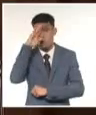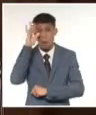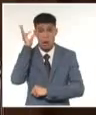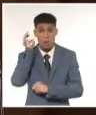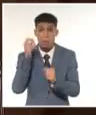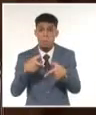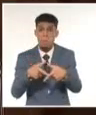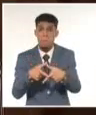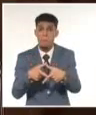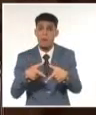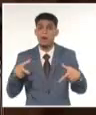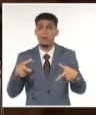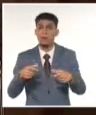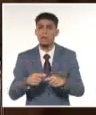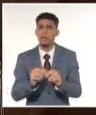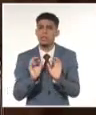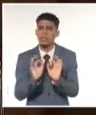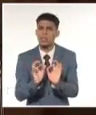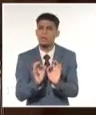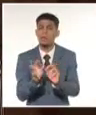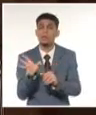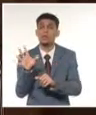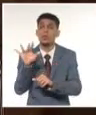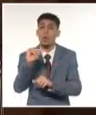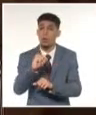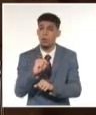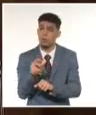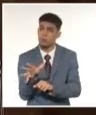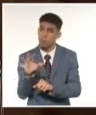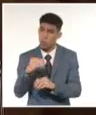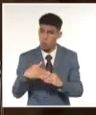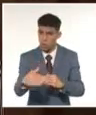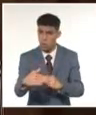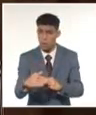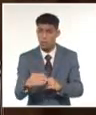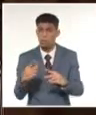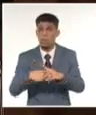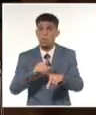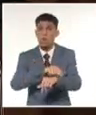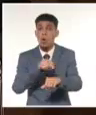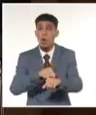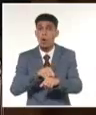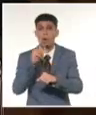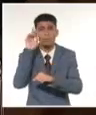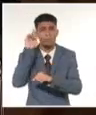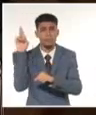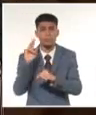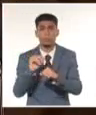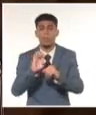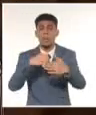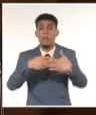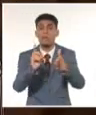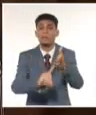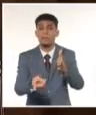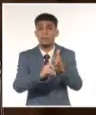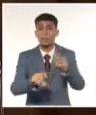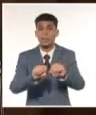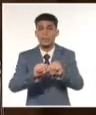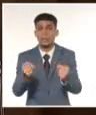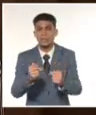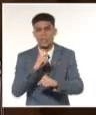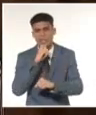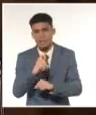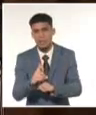anónimos, quienes recuperan en días y ya hasta en horas las desconexiones del sistema electroenergético nacional,